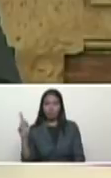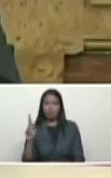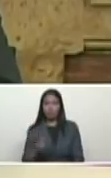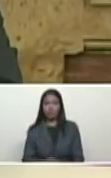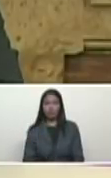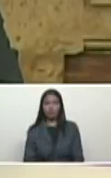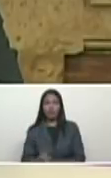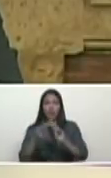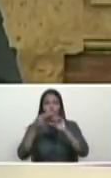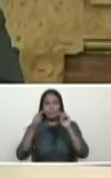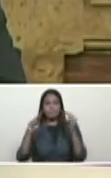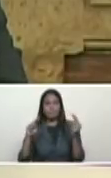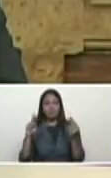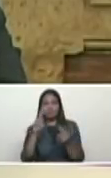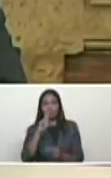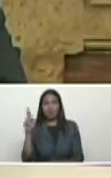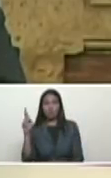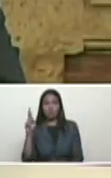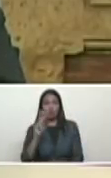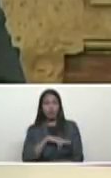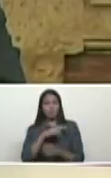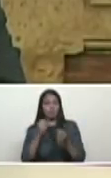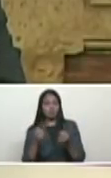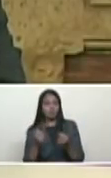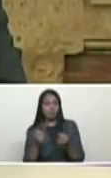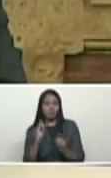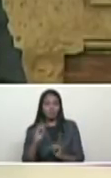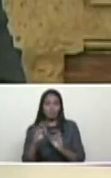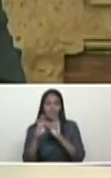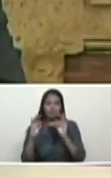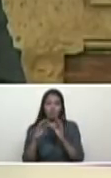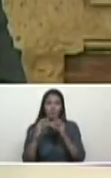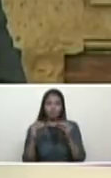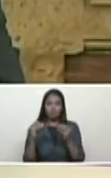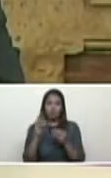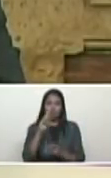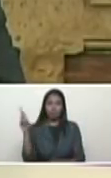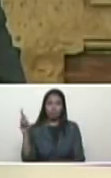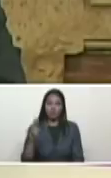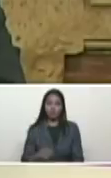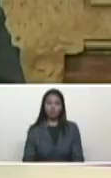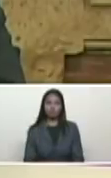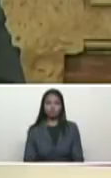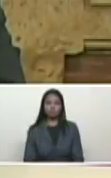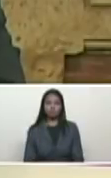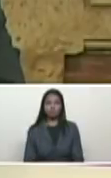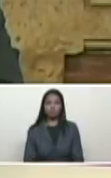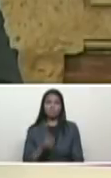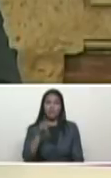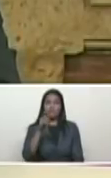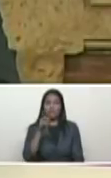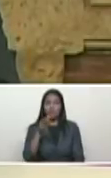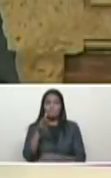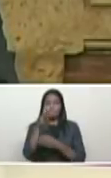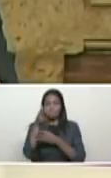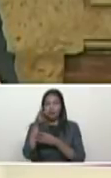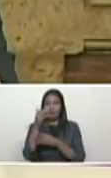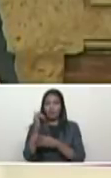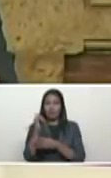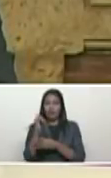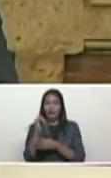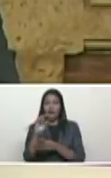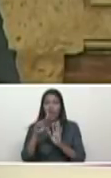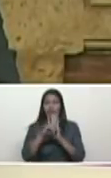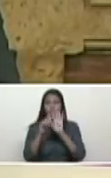de paz de la república como poder armado de la república el poder de las armas cada